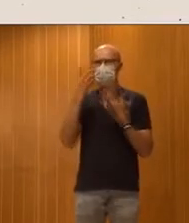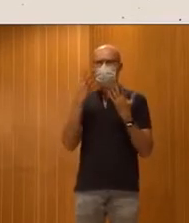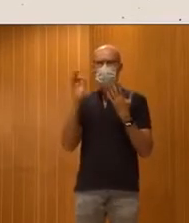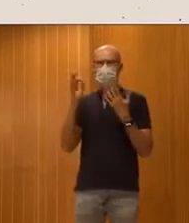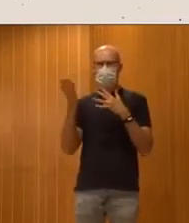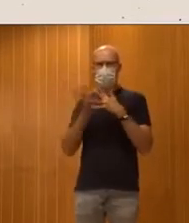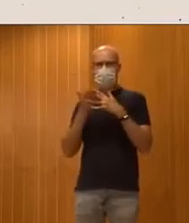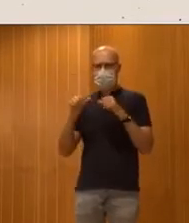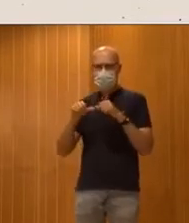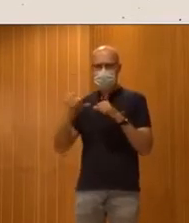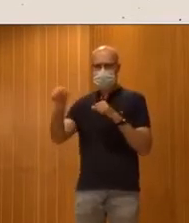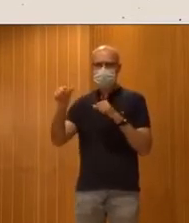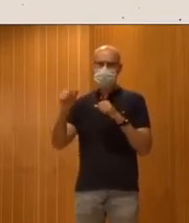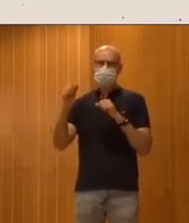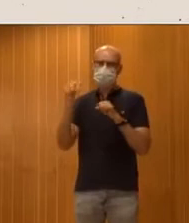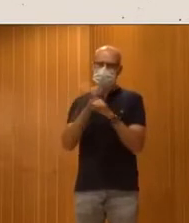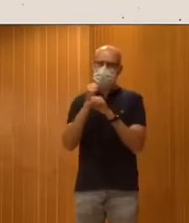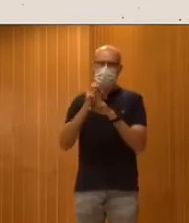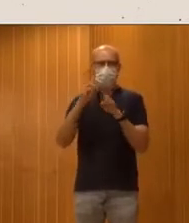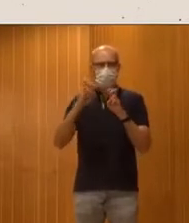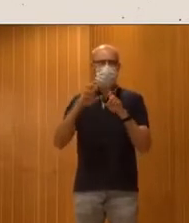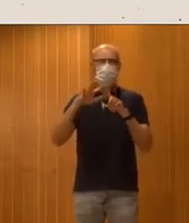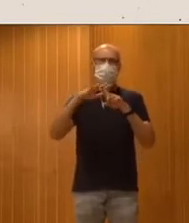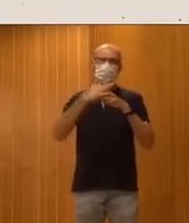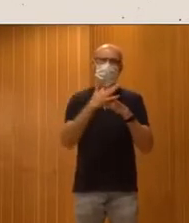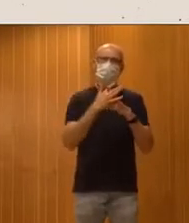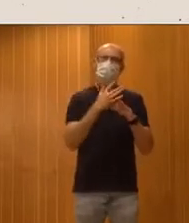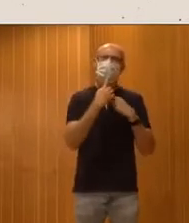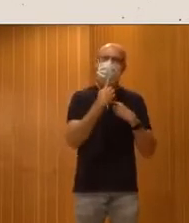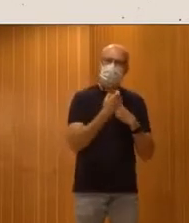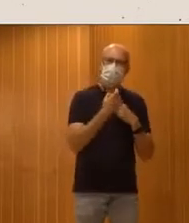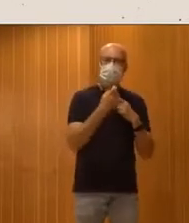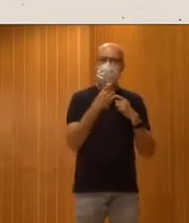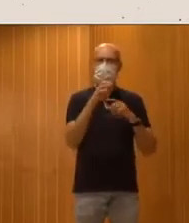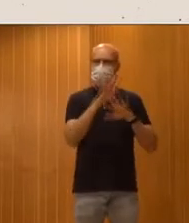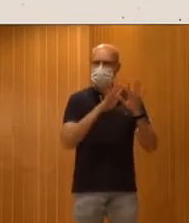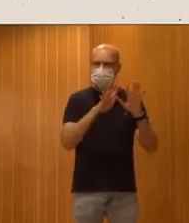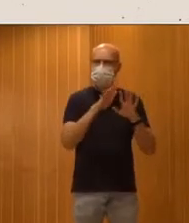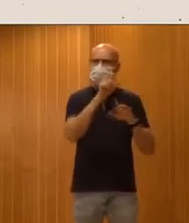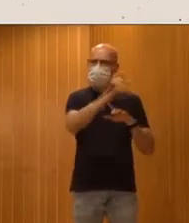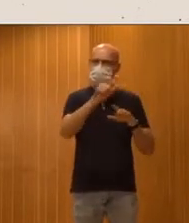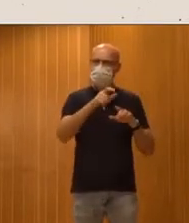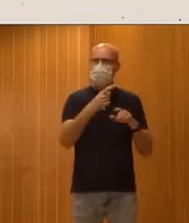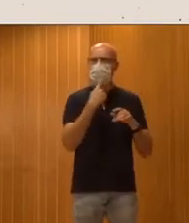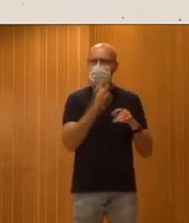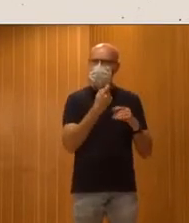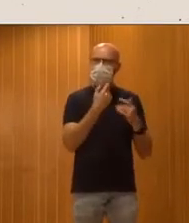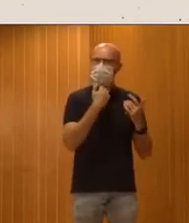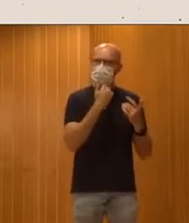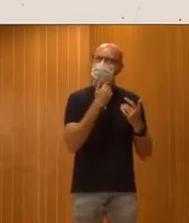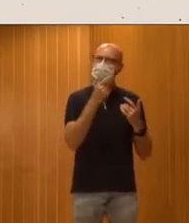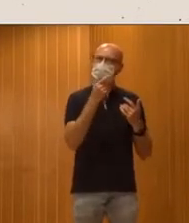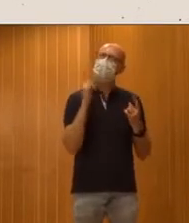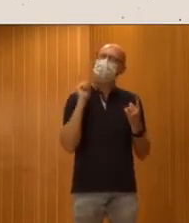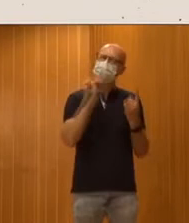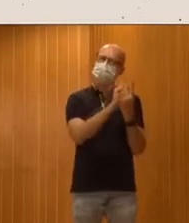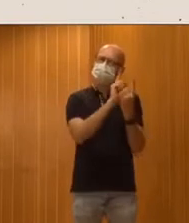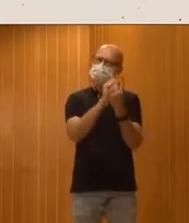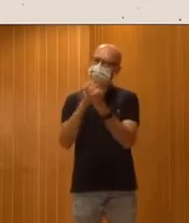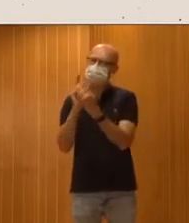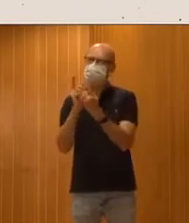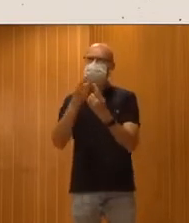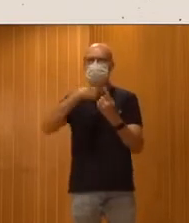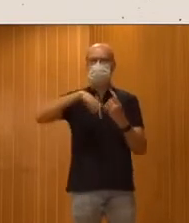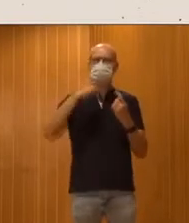trabajando el tema de las conductas complicadas, pues finalmente nos hemos lanzado a hacer